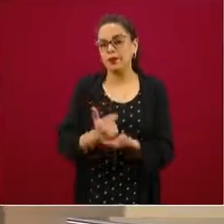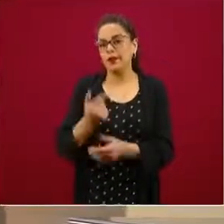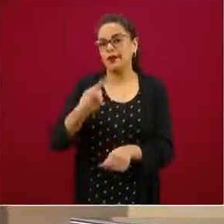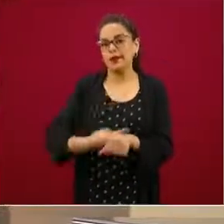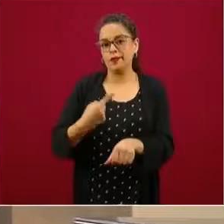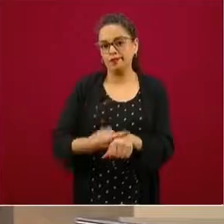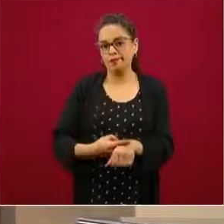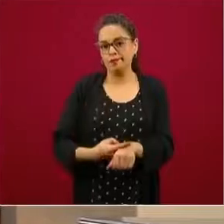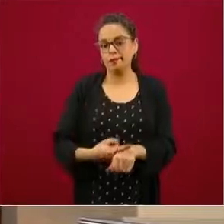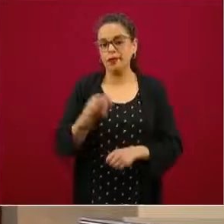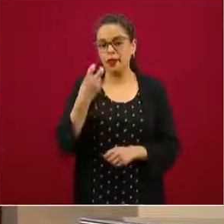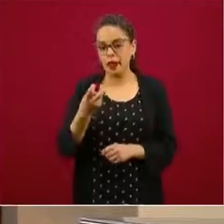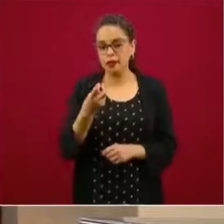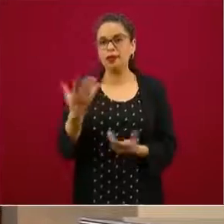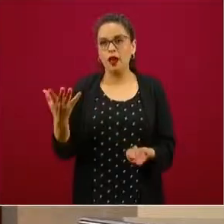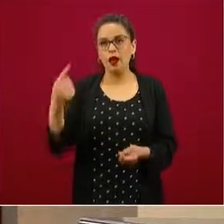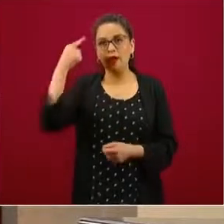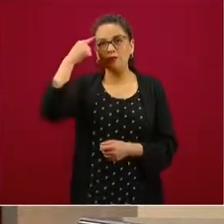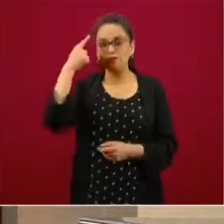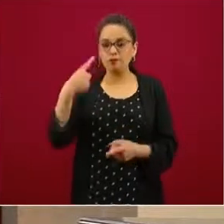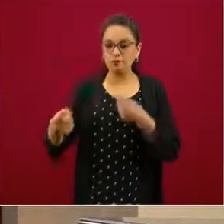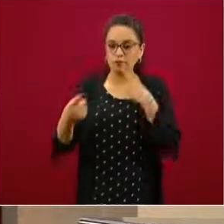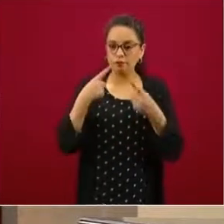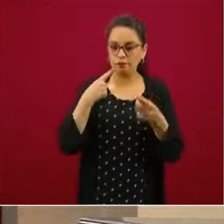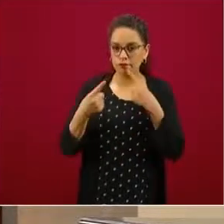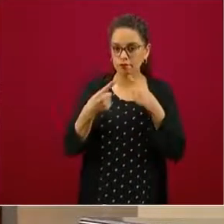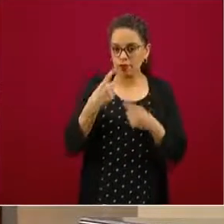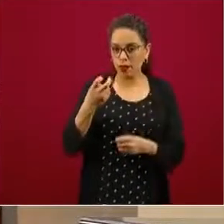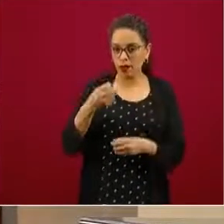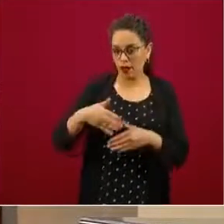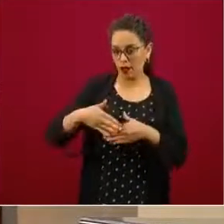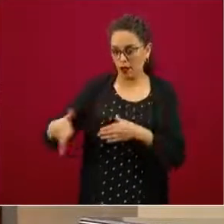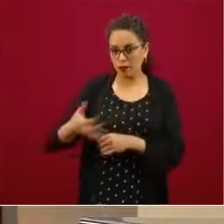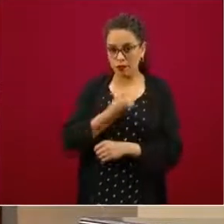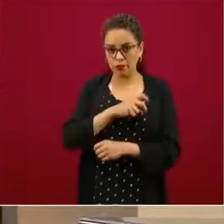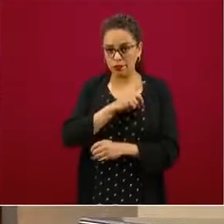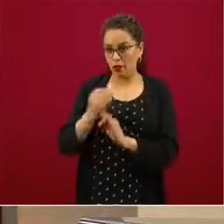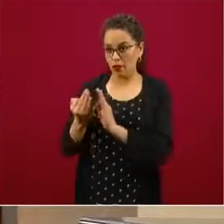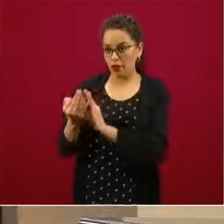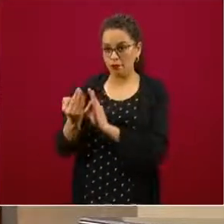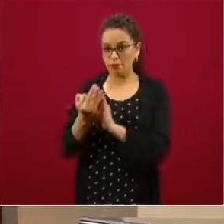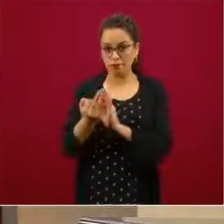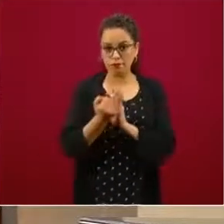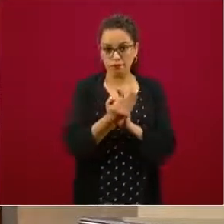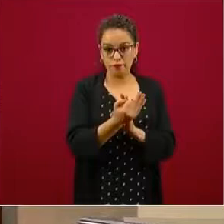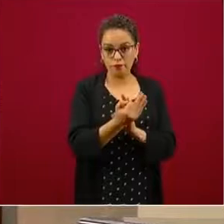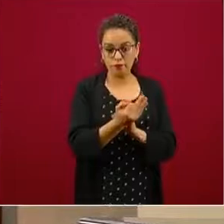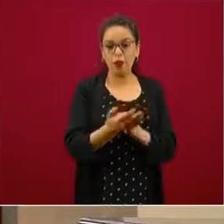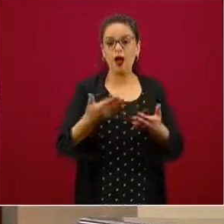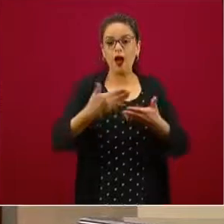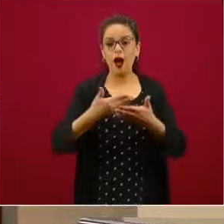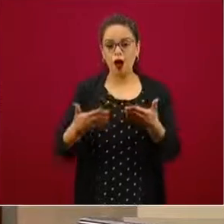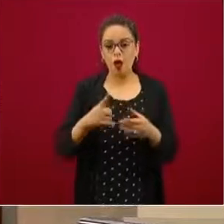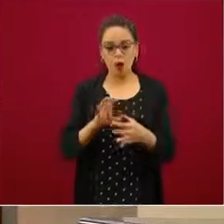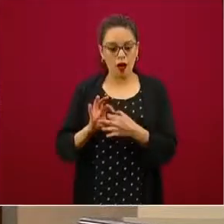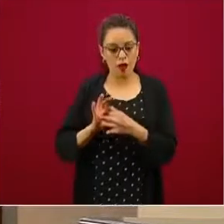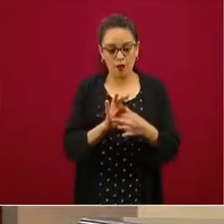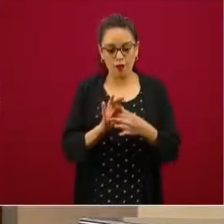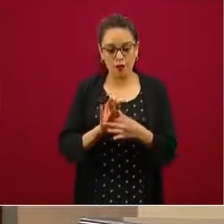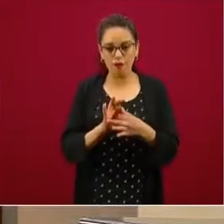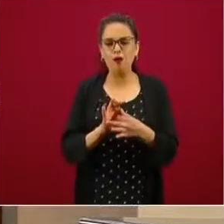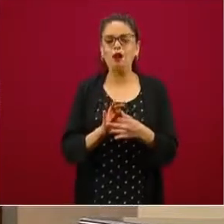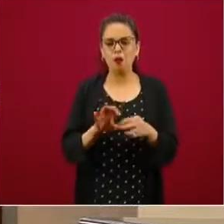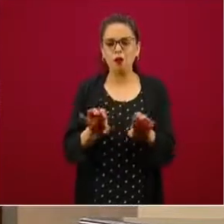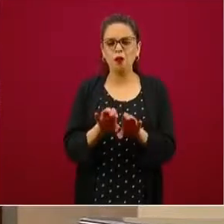ha establecido que la sana distancia ahora debe de estar acompañada de un sano retorno, el camino hacia